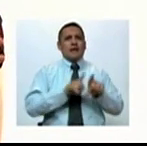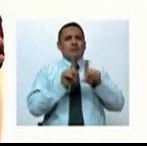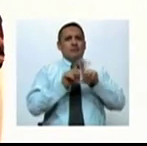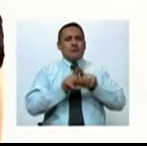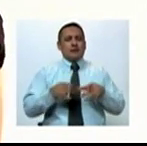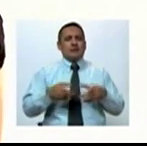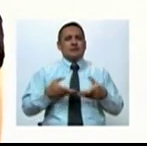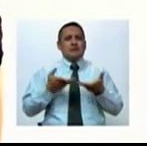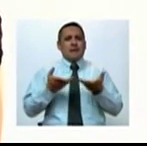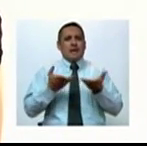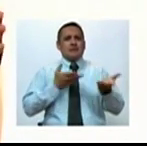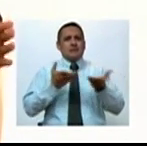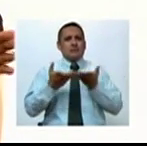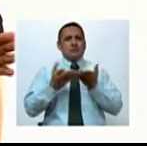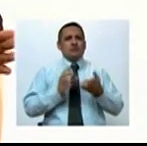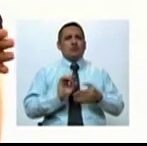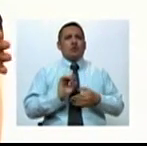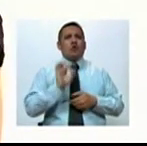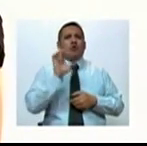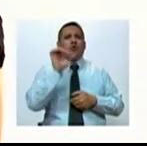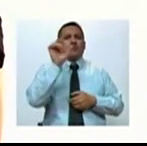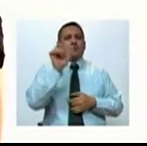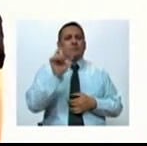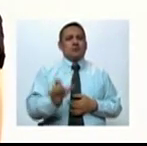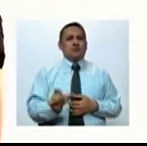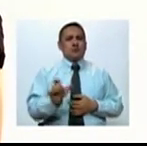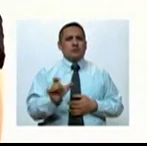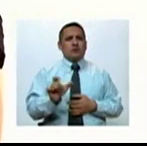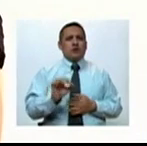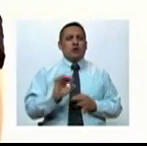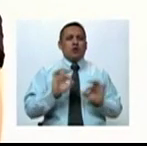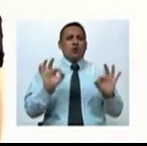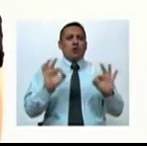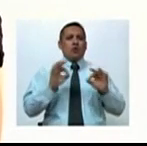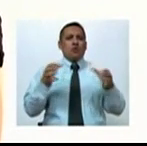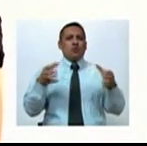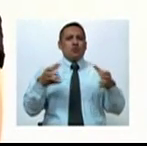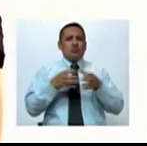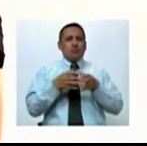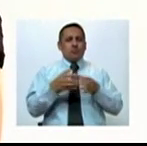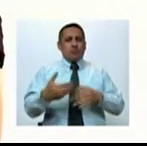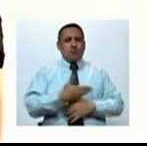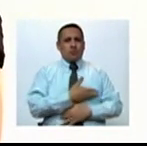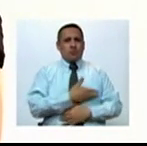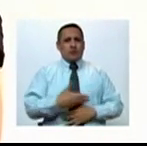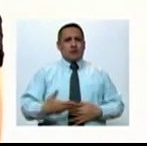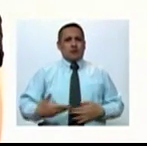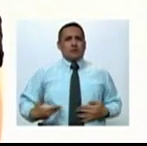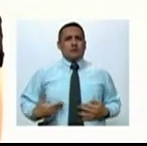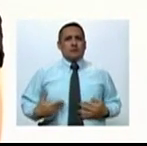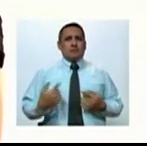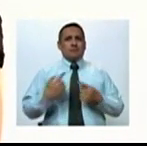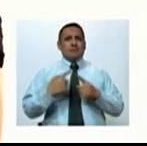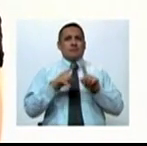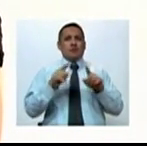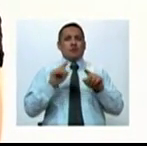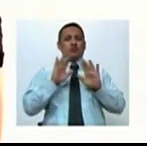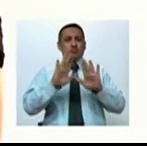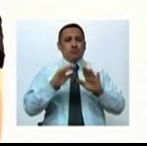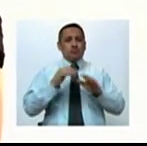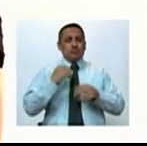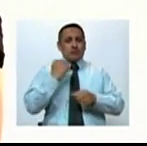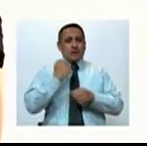una entidad, pero en este caso su trabajo no es ajeno, sino